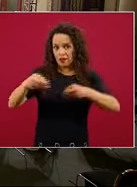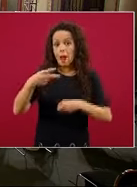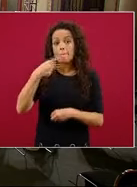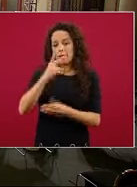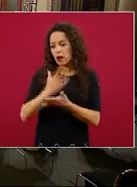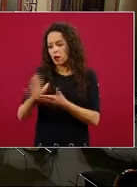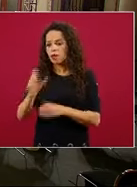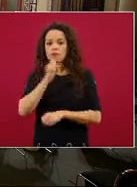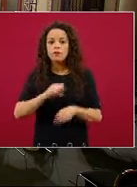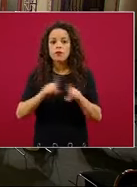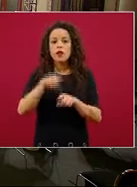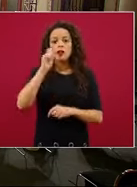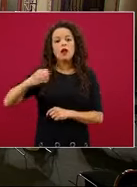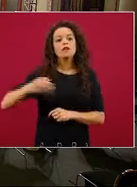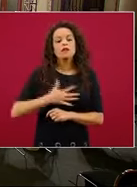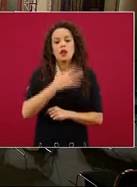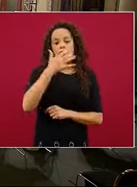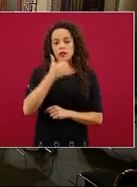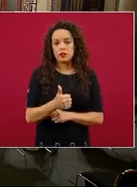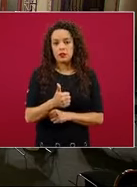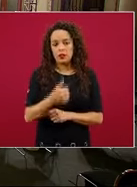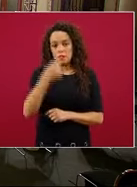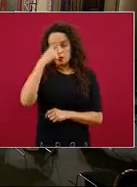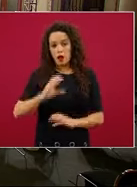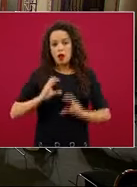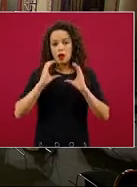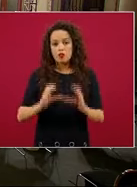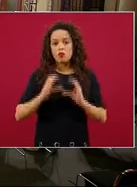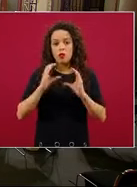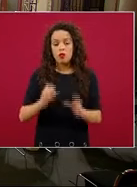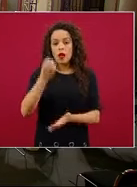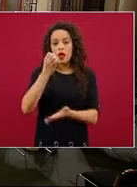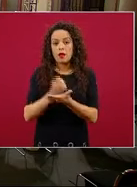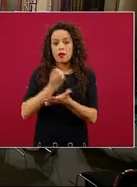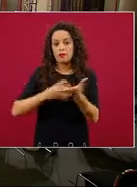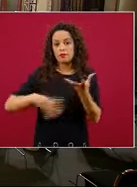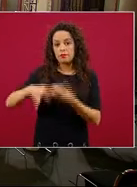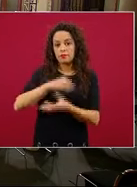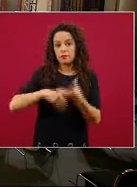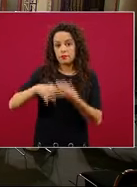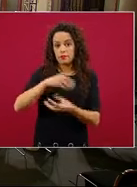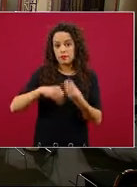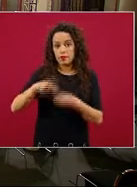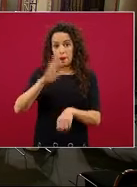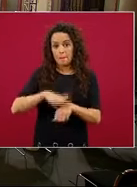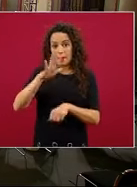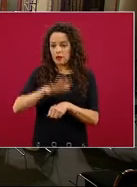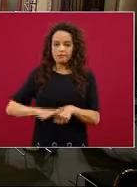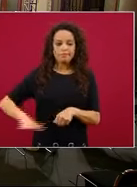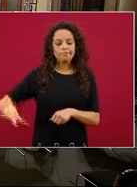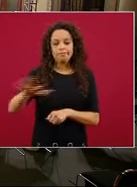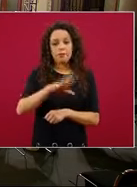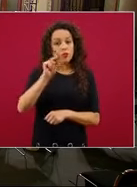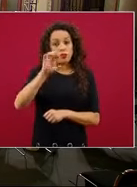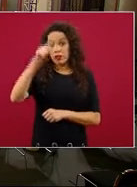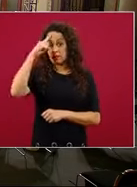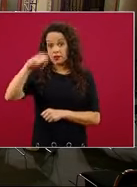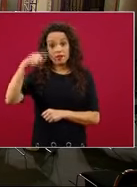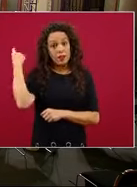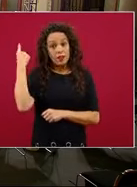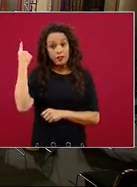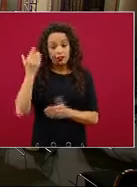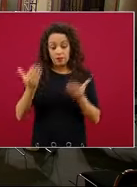el bienestar al cuidar las economías, particularmente las economías populares. No es fácil. Entonces, cada